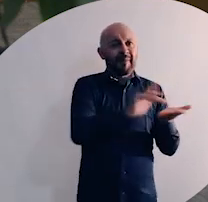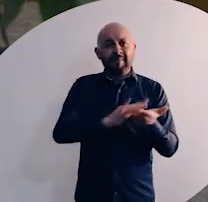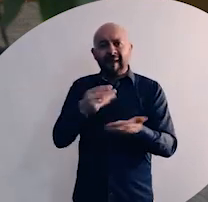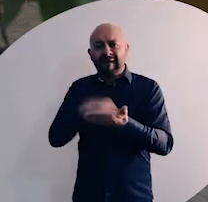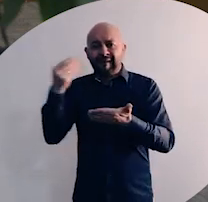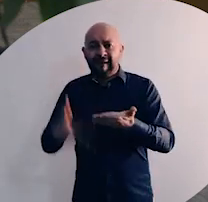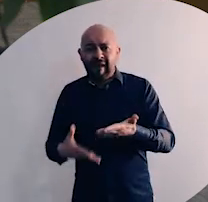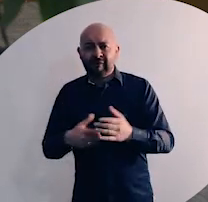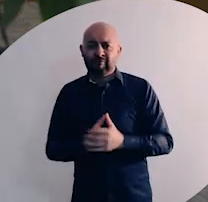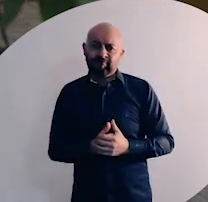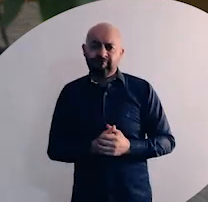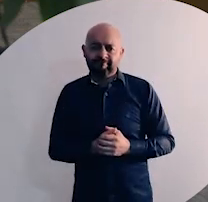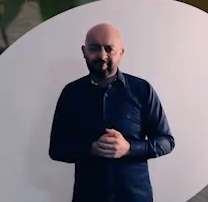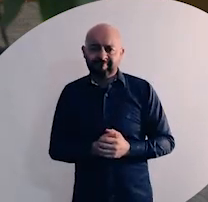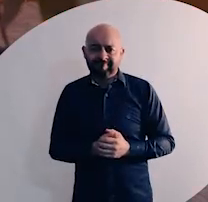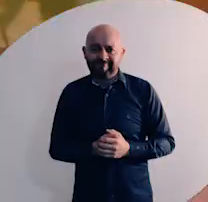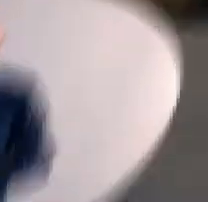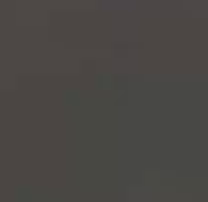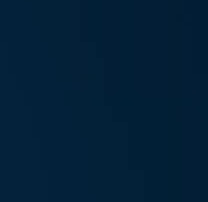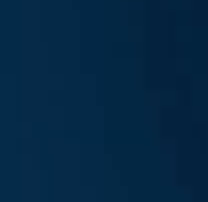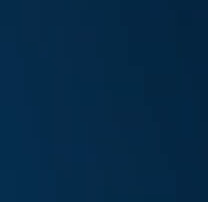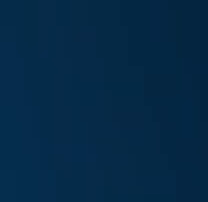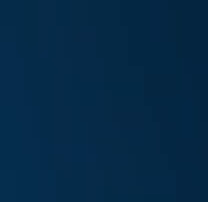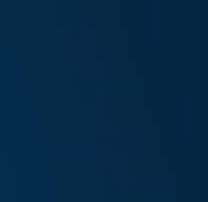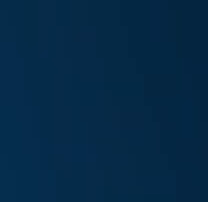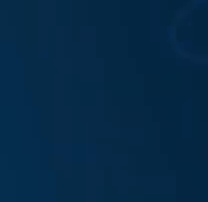de lo que inicialmente iba a ir a comprar.